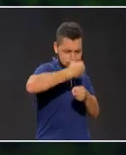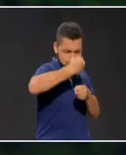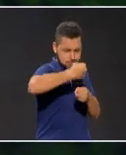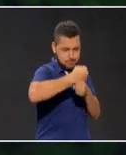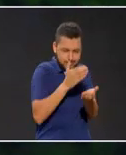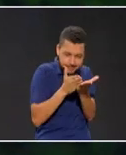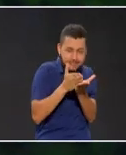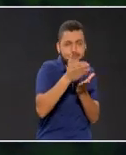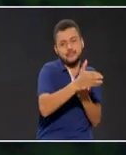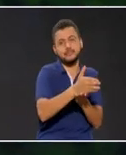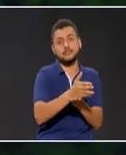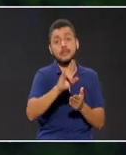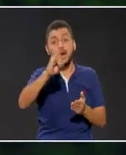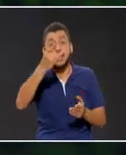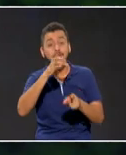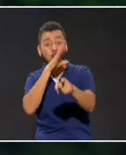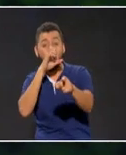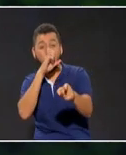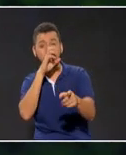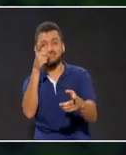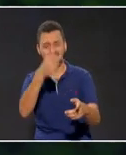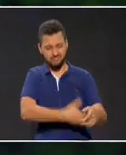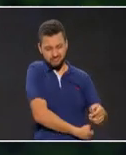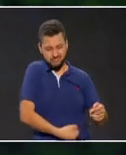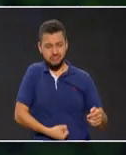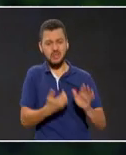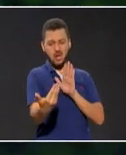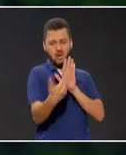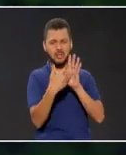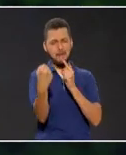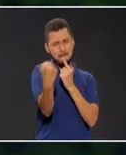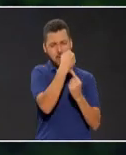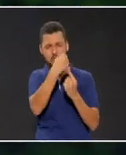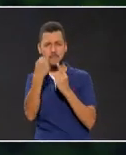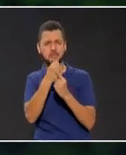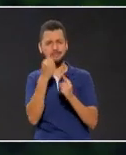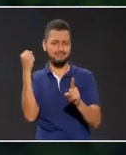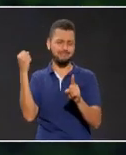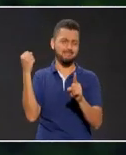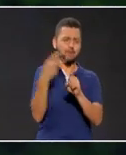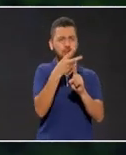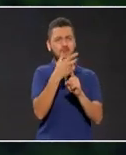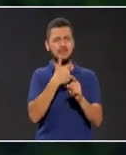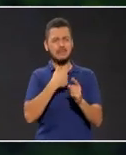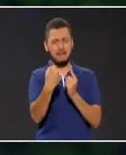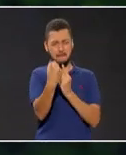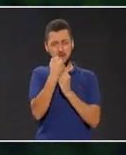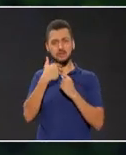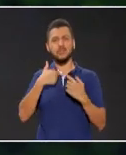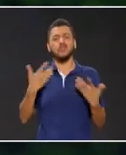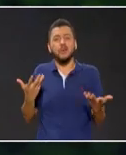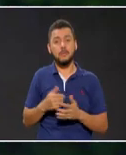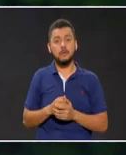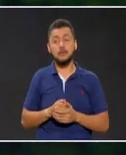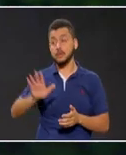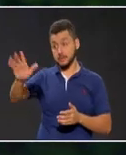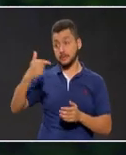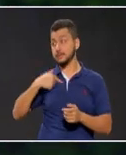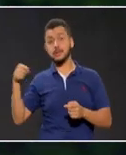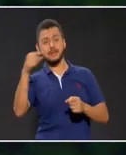acompañamiento integral y vamos a fortalecer buen comienzo, con más cobertura para que la madre cabeza de familia pueda dejar a su hijo. Y en esos espacios,